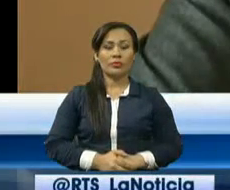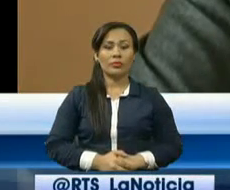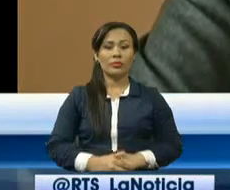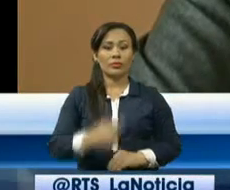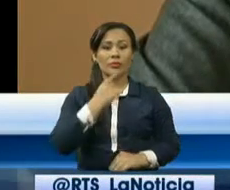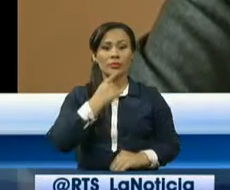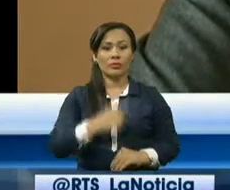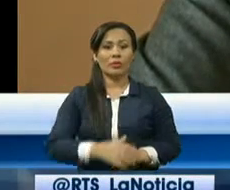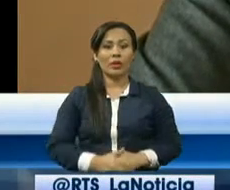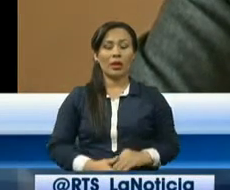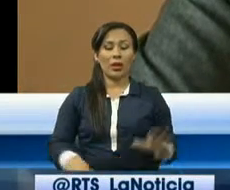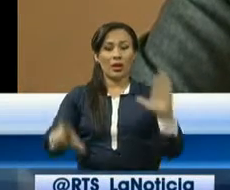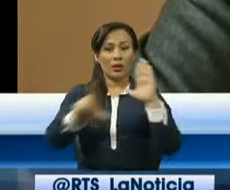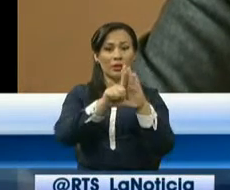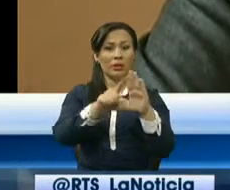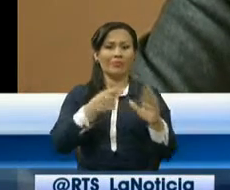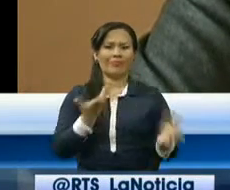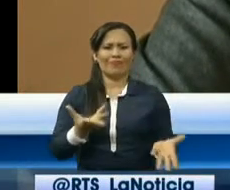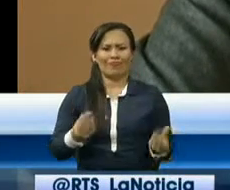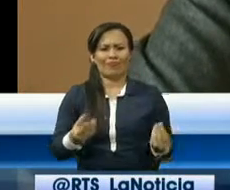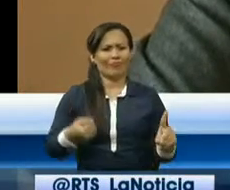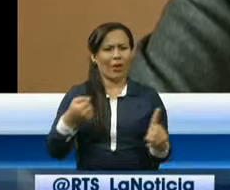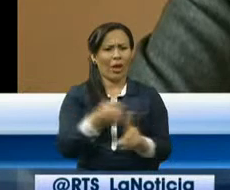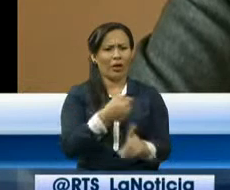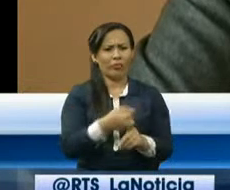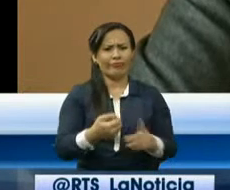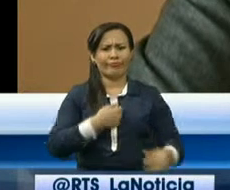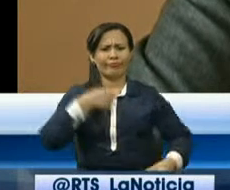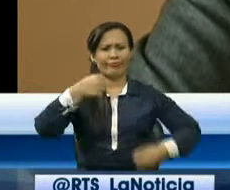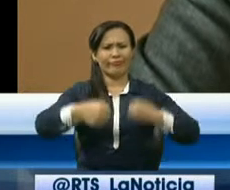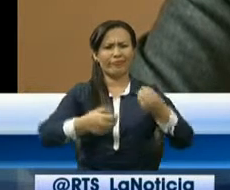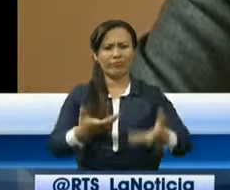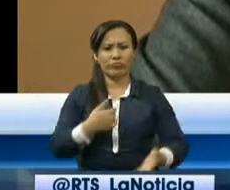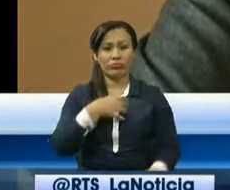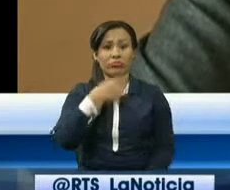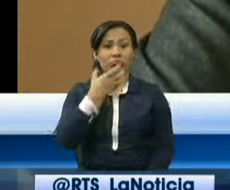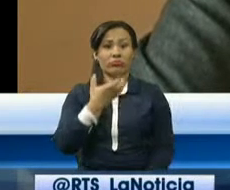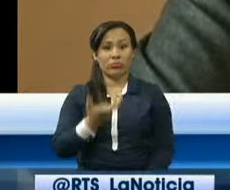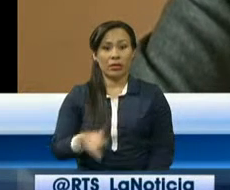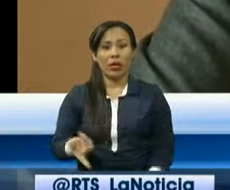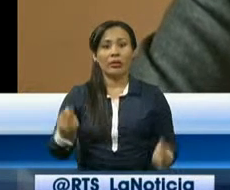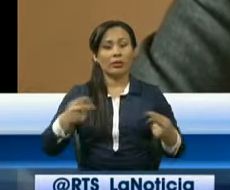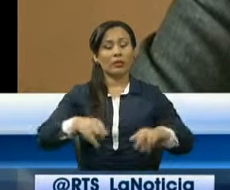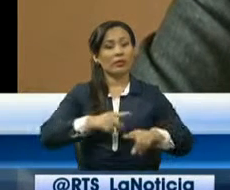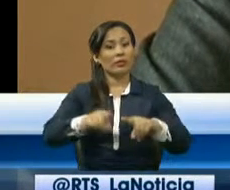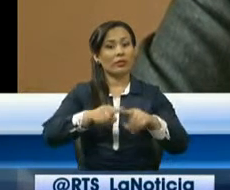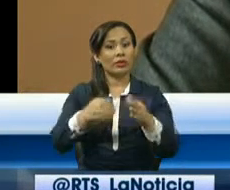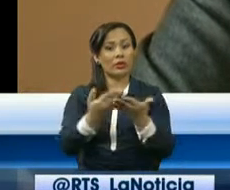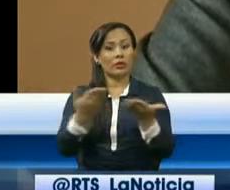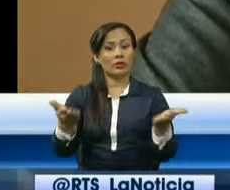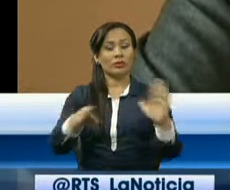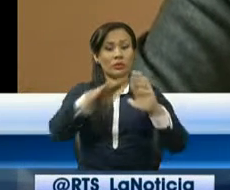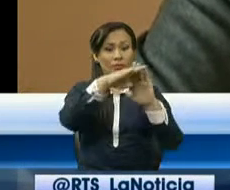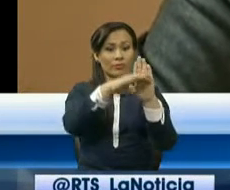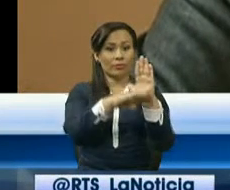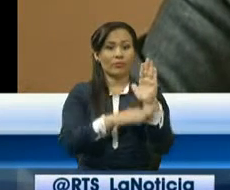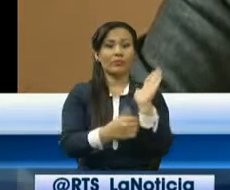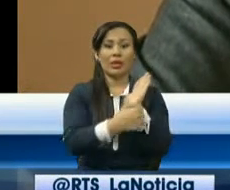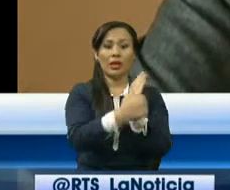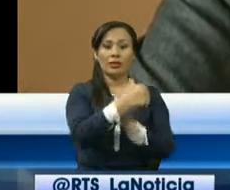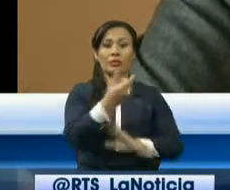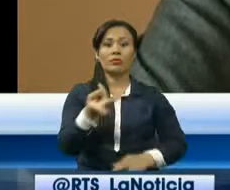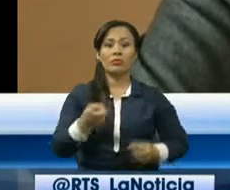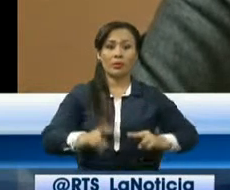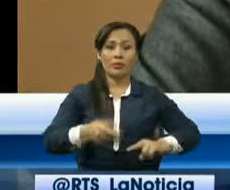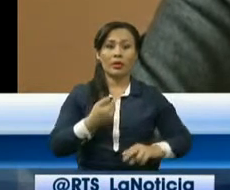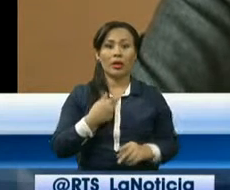con el acoso o linchamiento mediático, todos aquellos artículos que tienen que ver con la